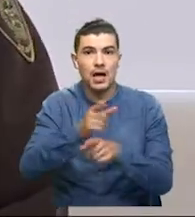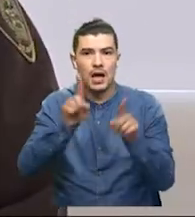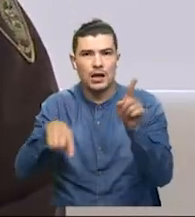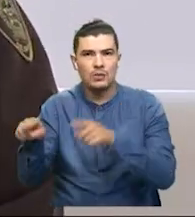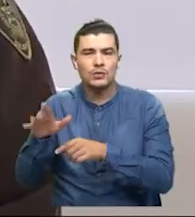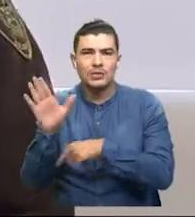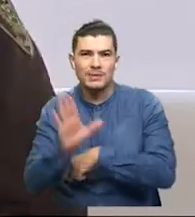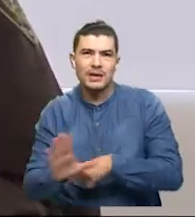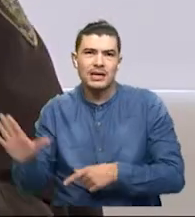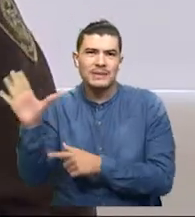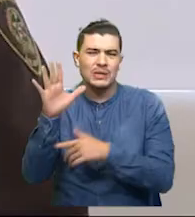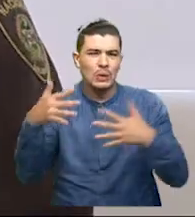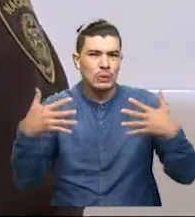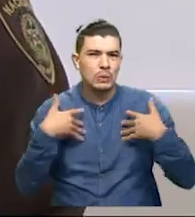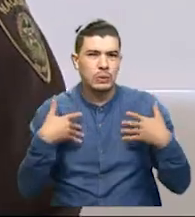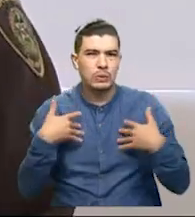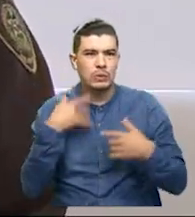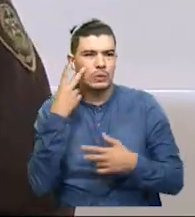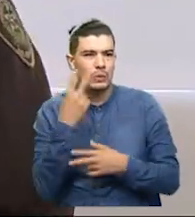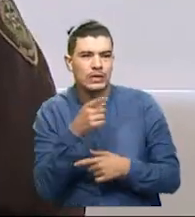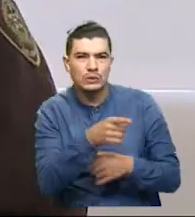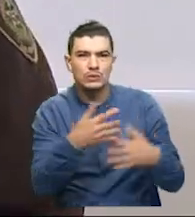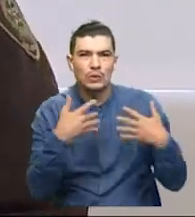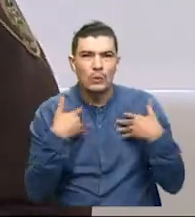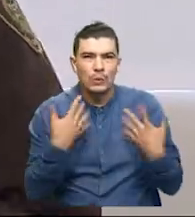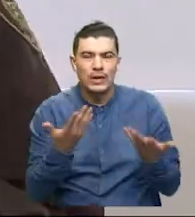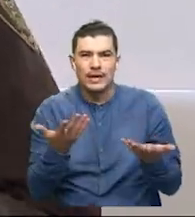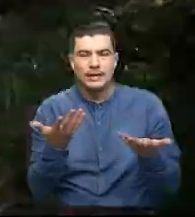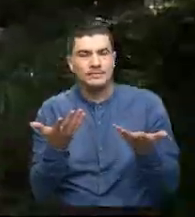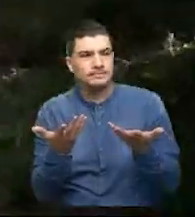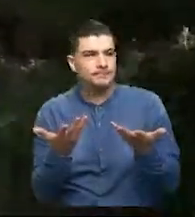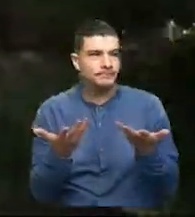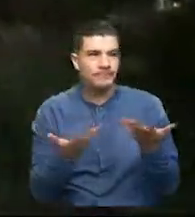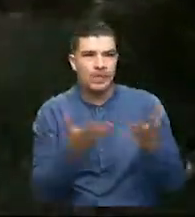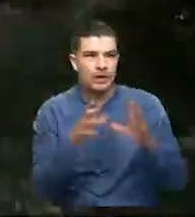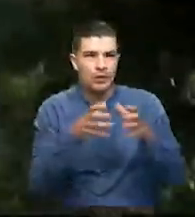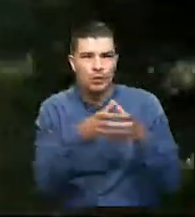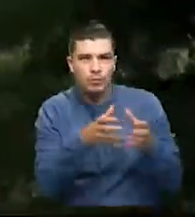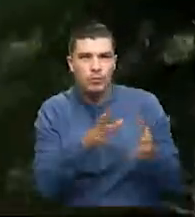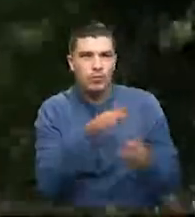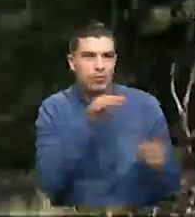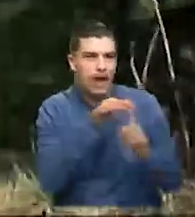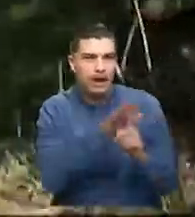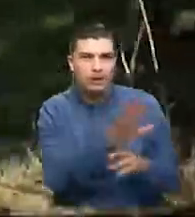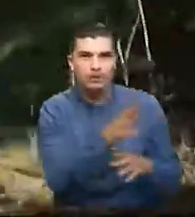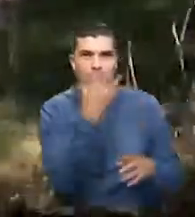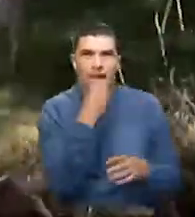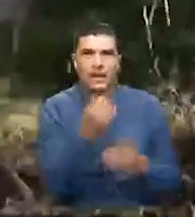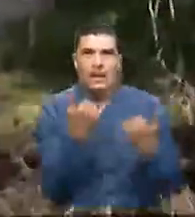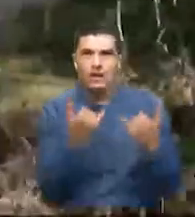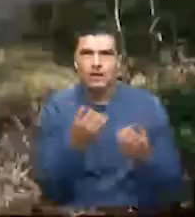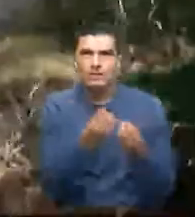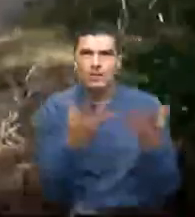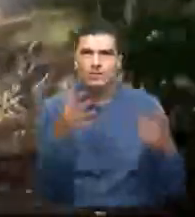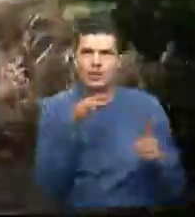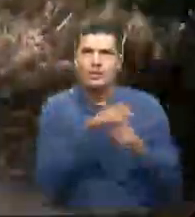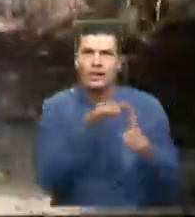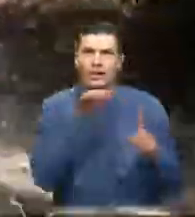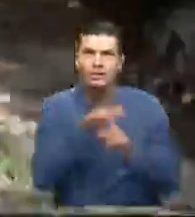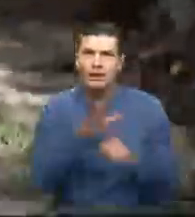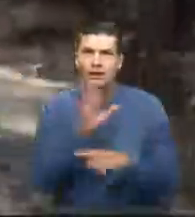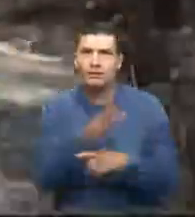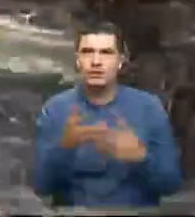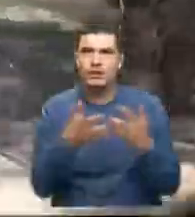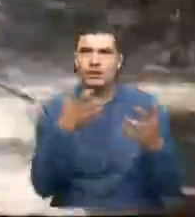sufren desafortunadamente los vejámenes de la subversión y de grupos terroristas y de algunos criminales que constantemente están afectando